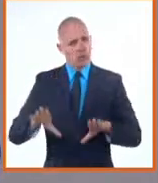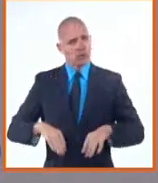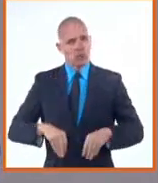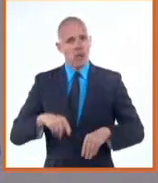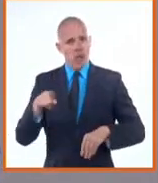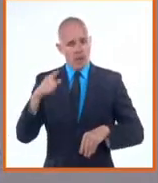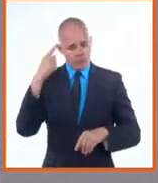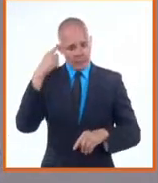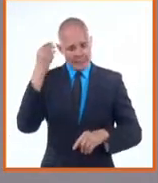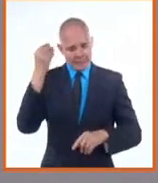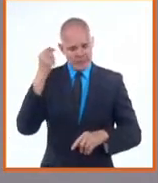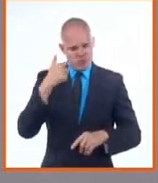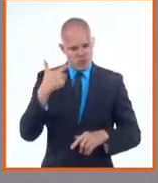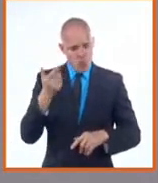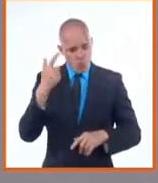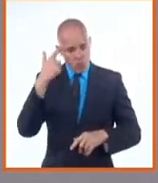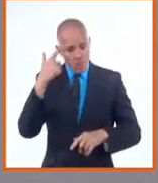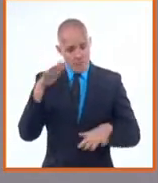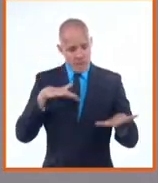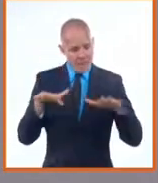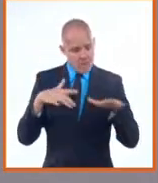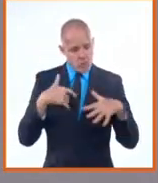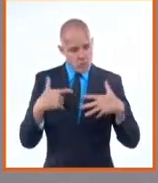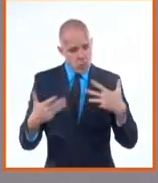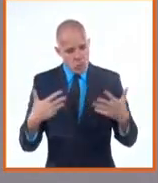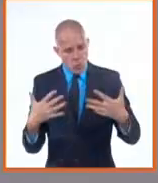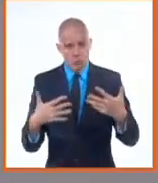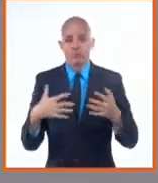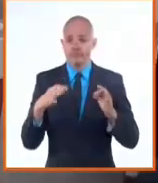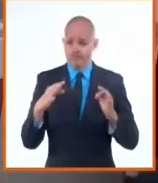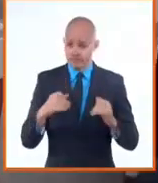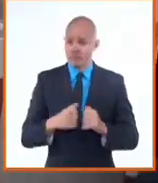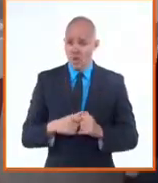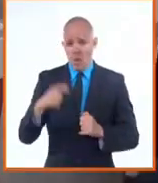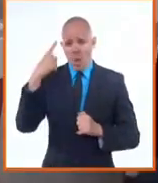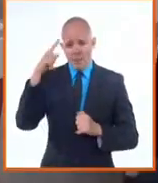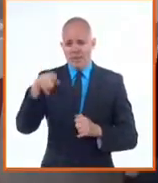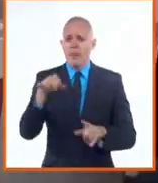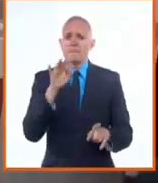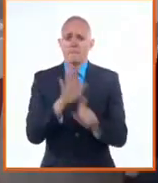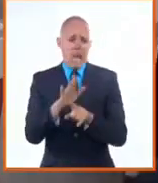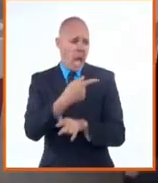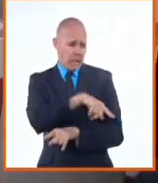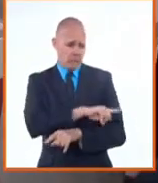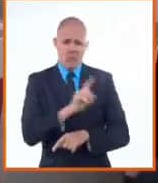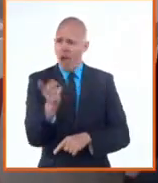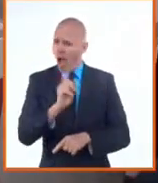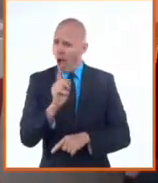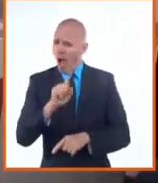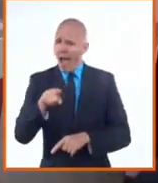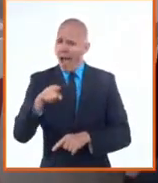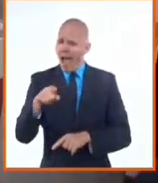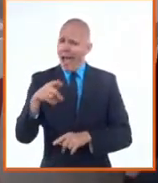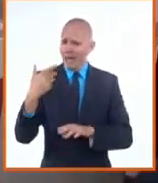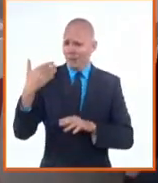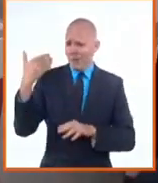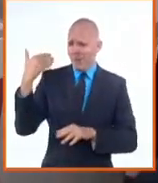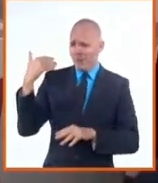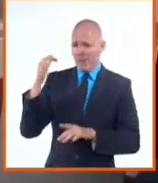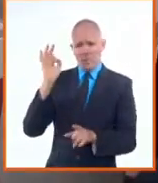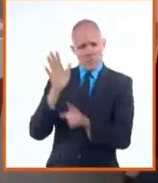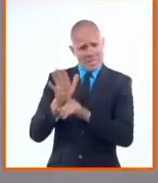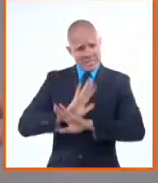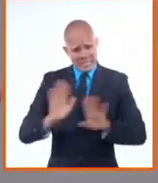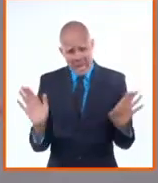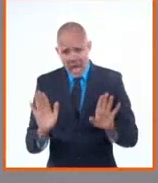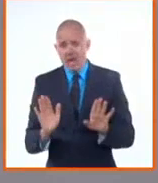adelantamiento el proceso comenzó a gestarse mucho tiempo antes en más de una entrevista él ha expresado con Claridad que